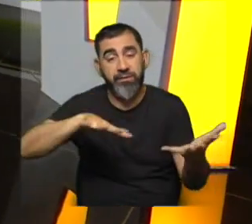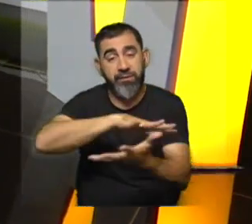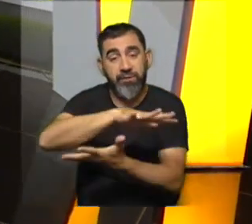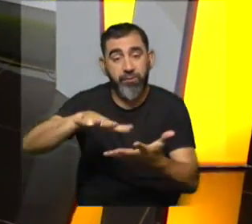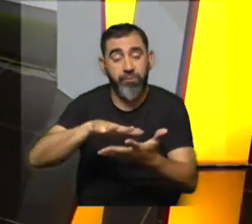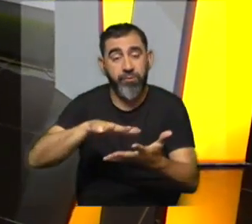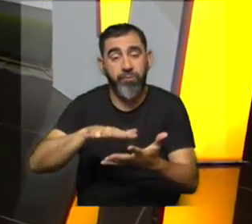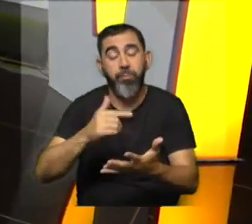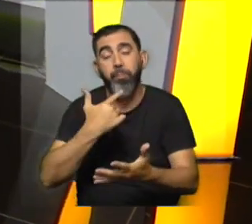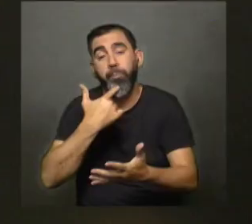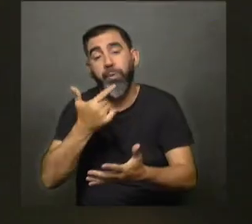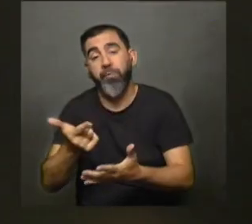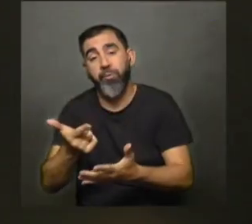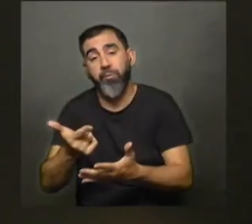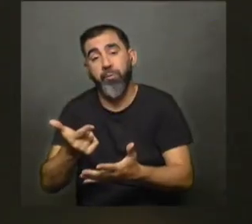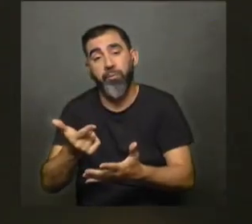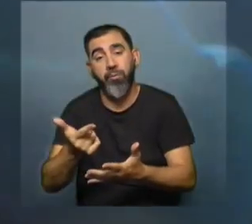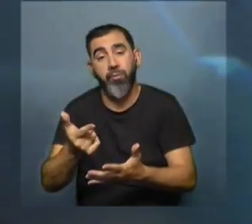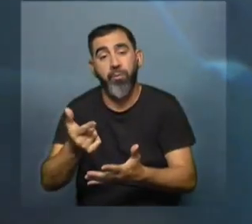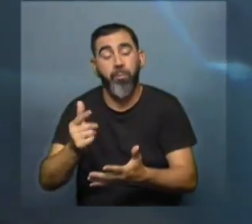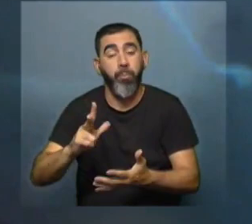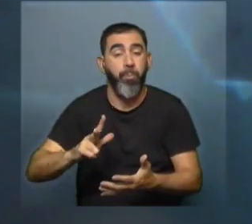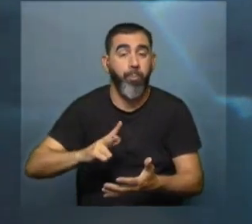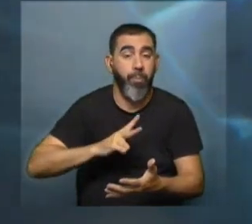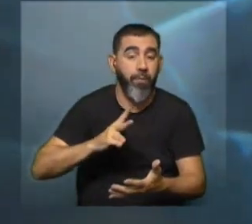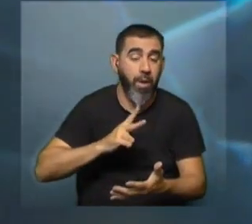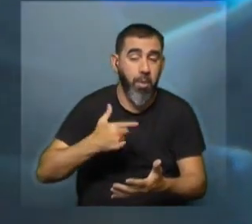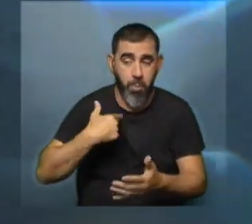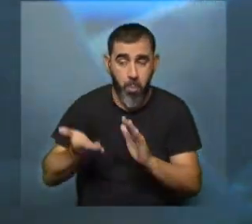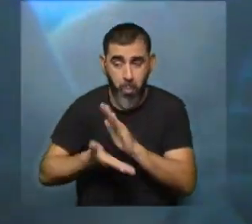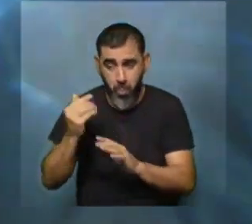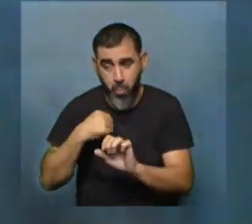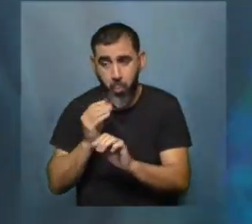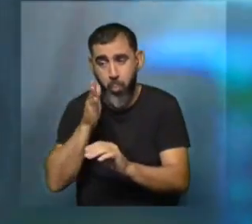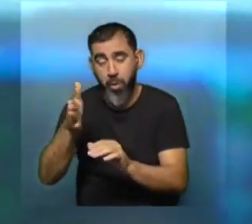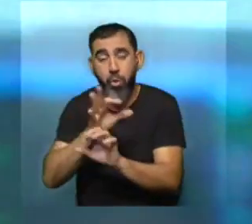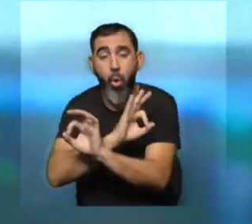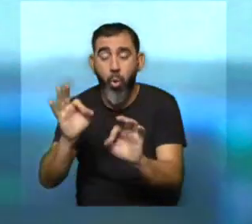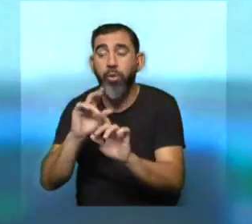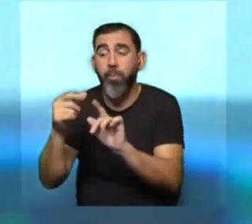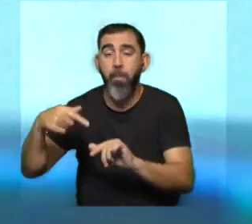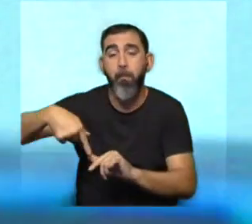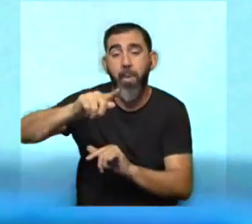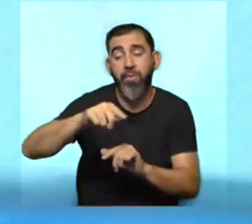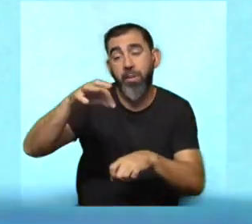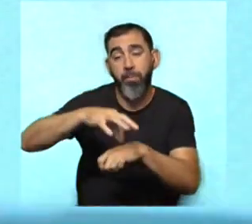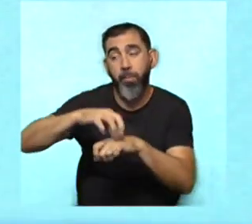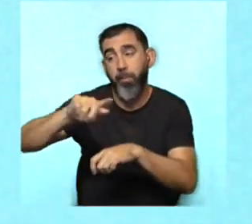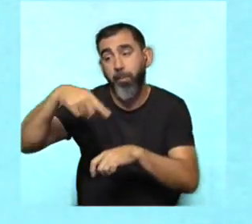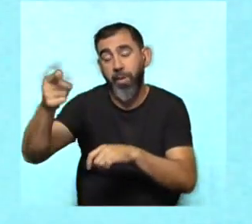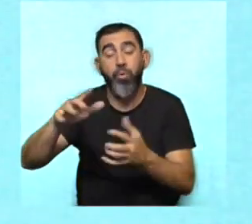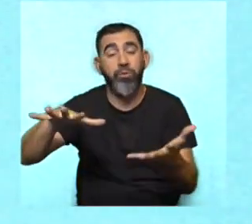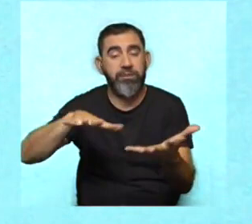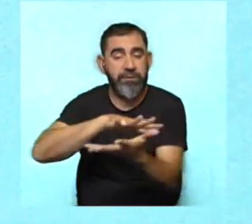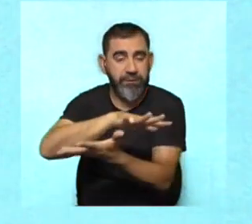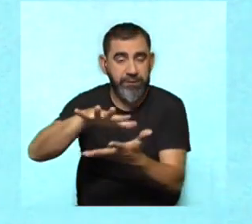venir tanto del ámbito particular, uno puede ir y consultar o ser derivado hacia allí. Las situaciones